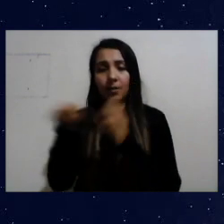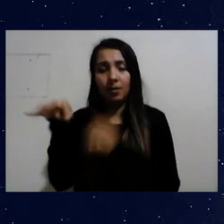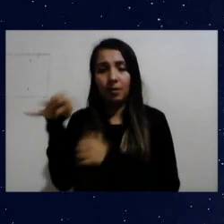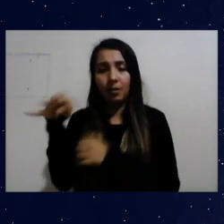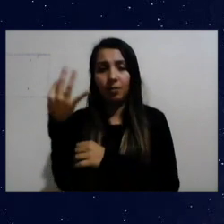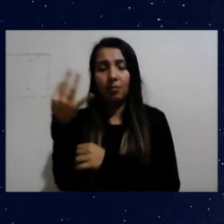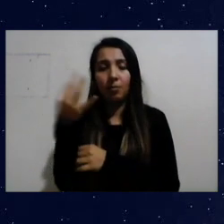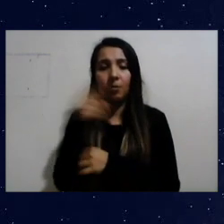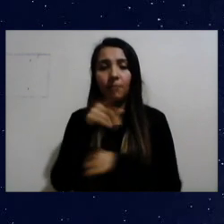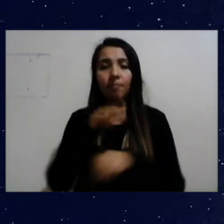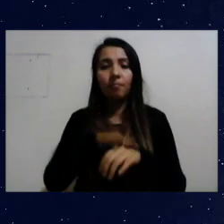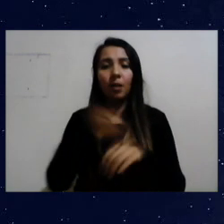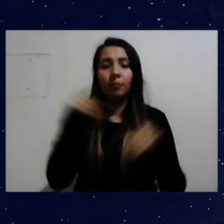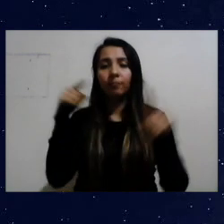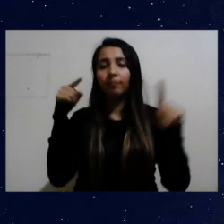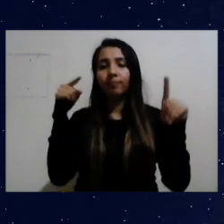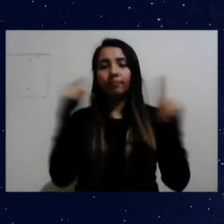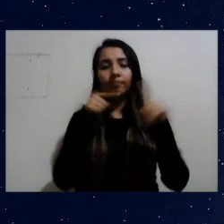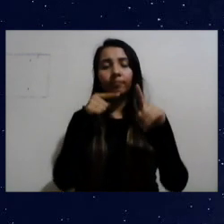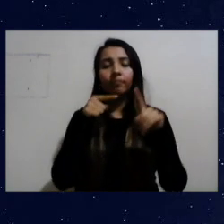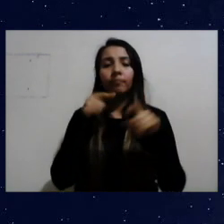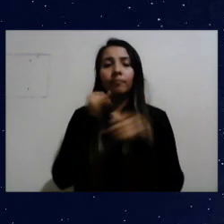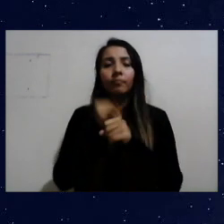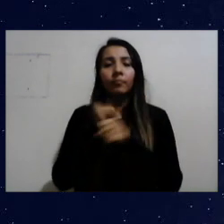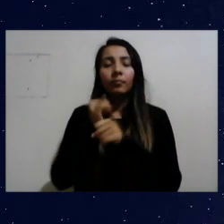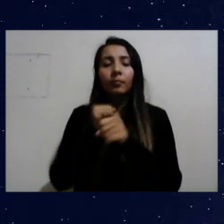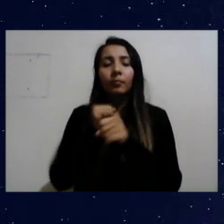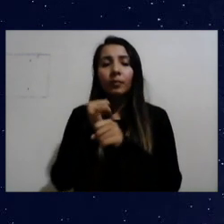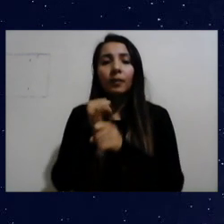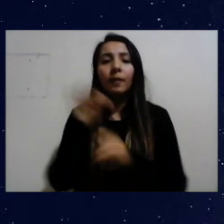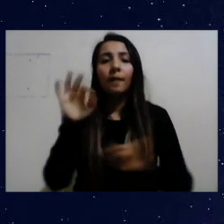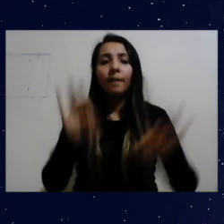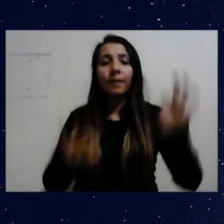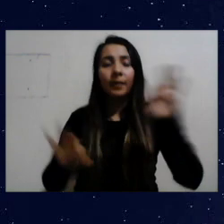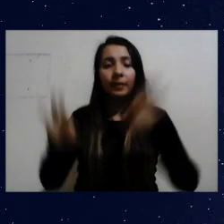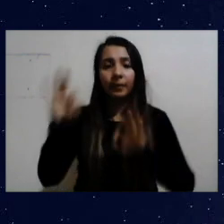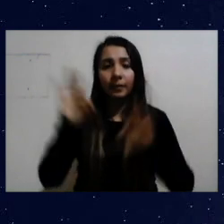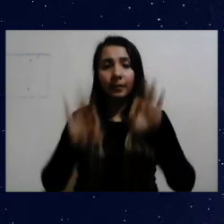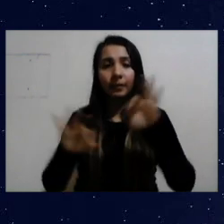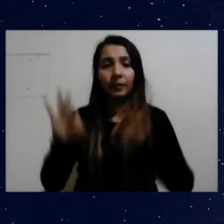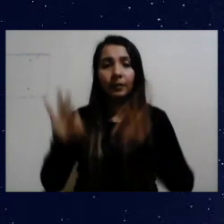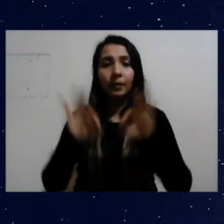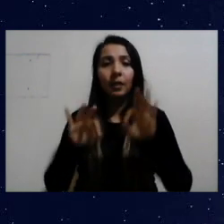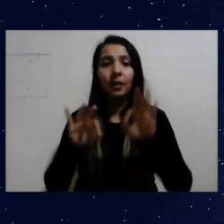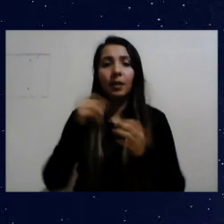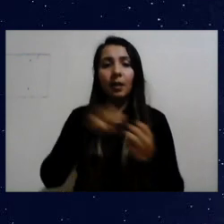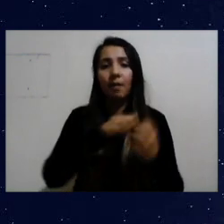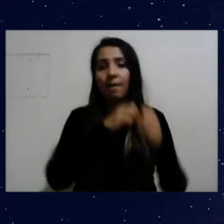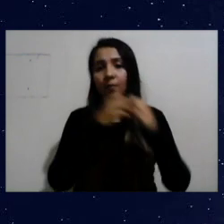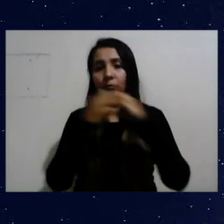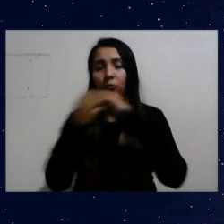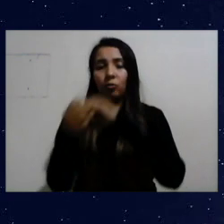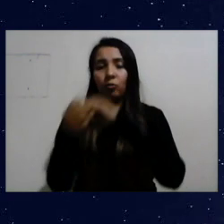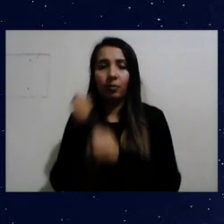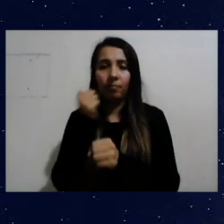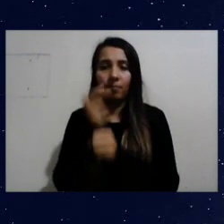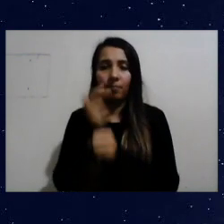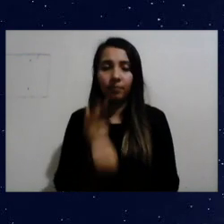Y sus principales intereses de investigación son la física de formación estelar y evolución estelar